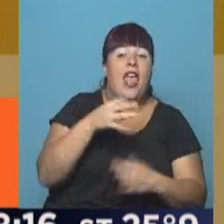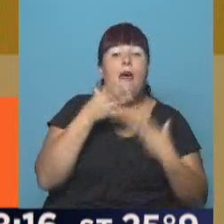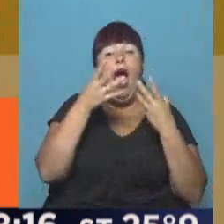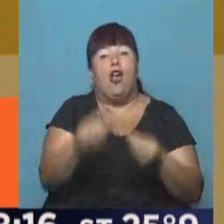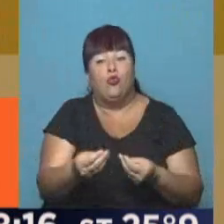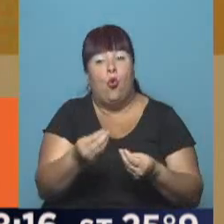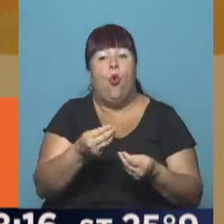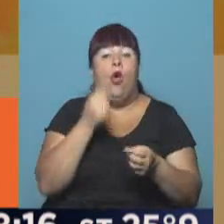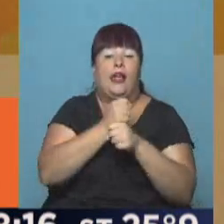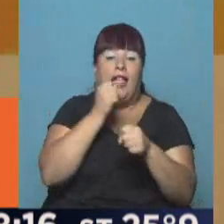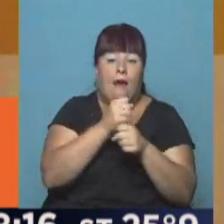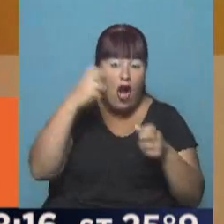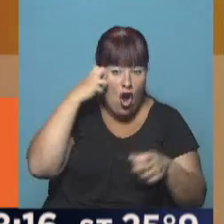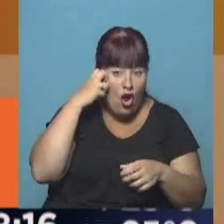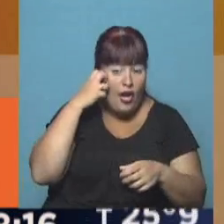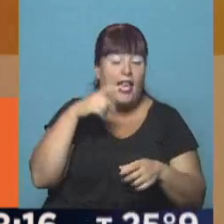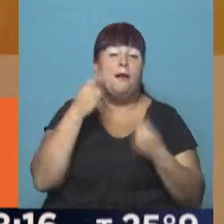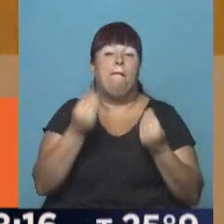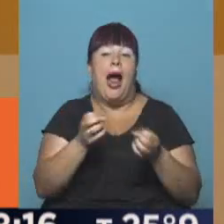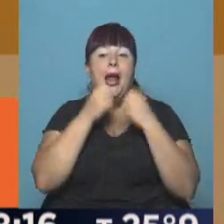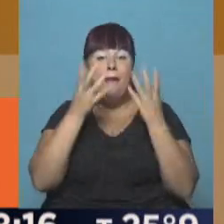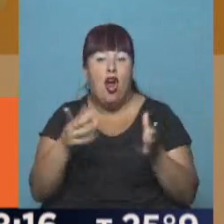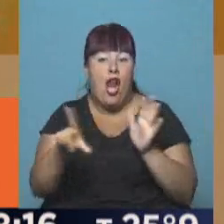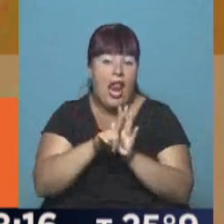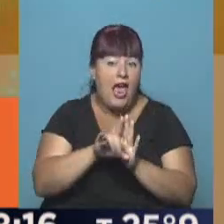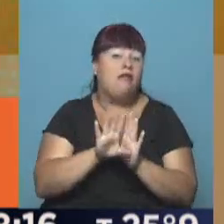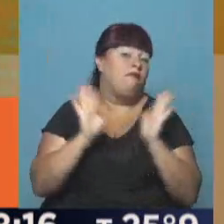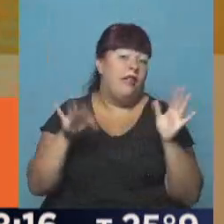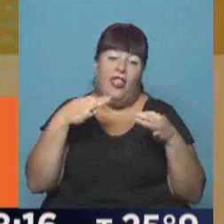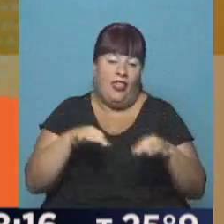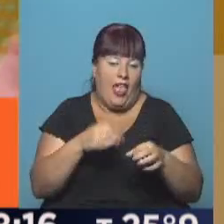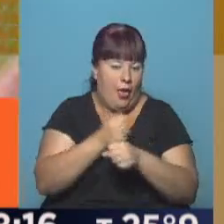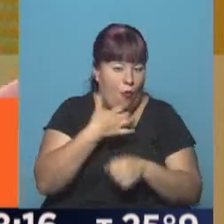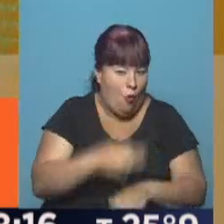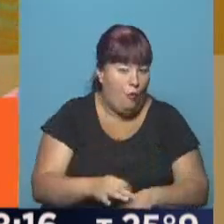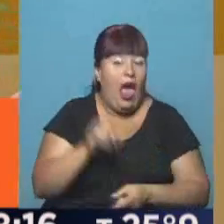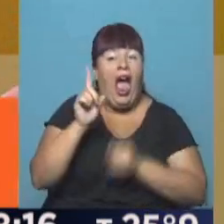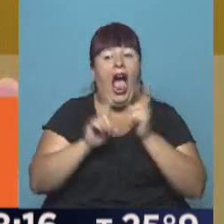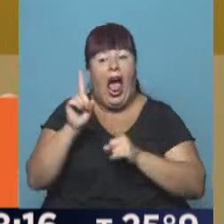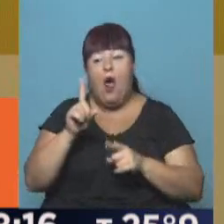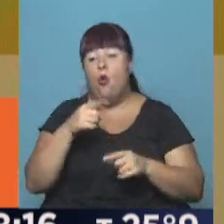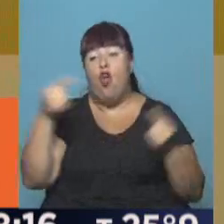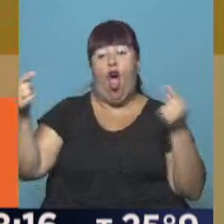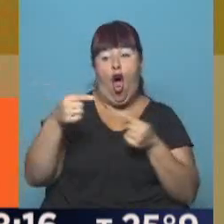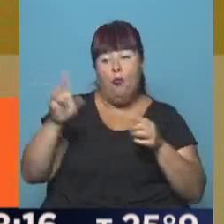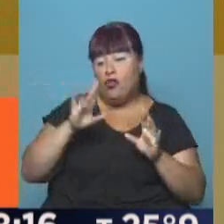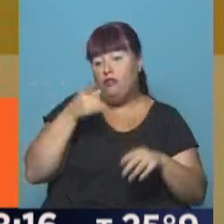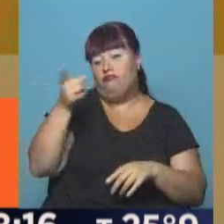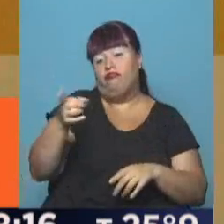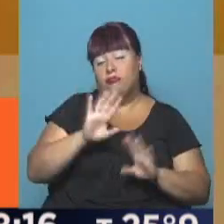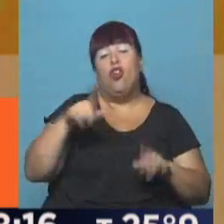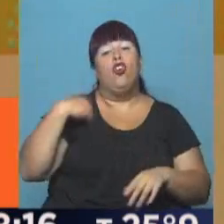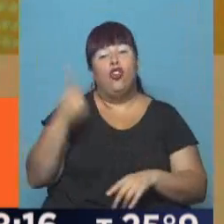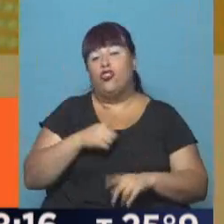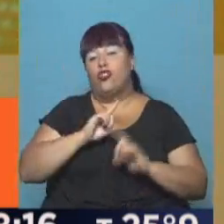aportar y ponerse a trabajar en el Congreso de la Nación para mejorar las leyes y demás, hacerlo. Digamos, hay algunos que decidieron oponerse por oponerse,